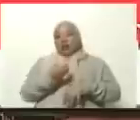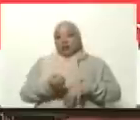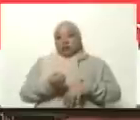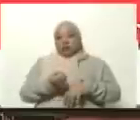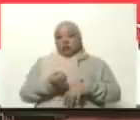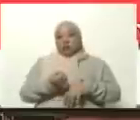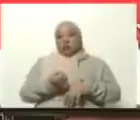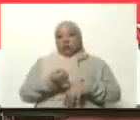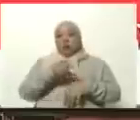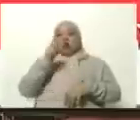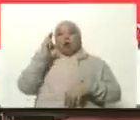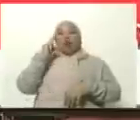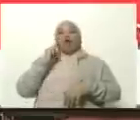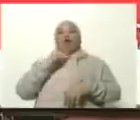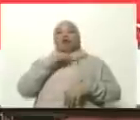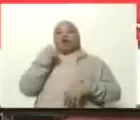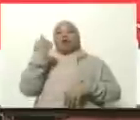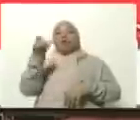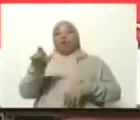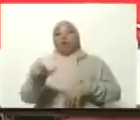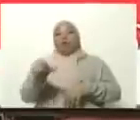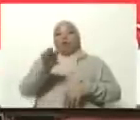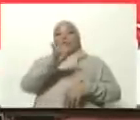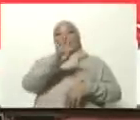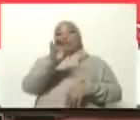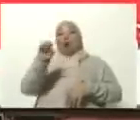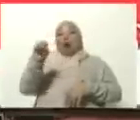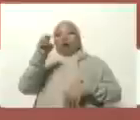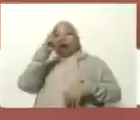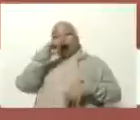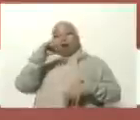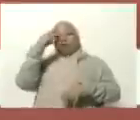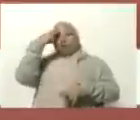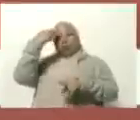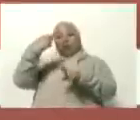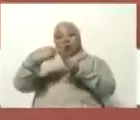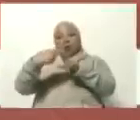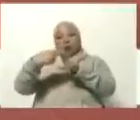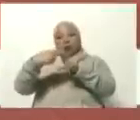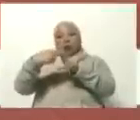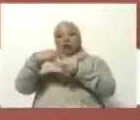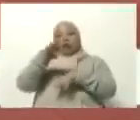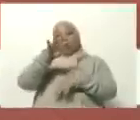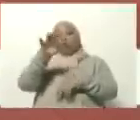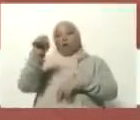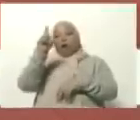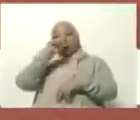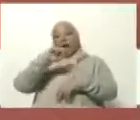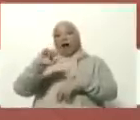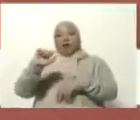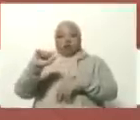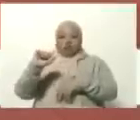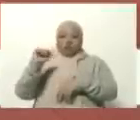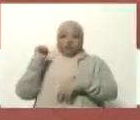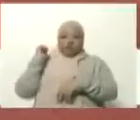siembra de nuestro Padre Libertador y 40 años del juramento del Samán de Güere, 40 años ya